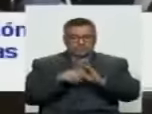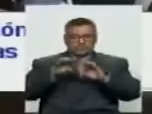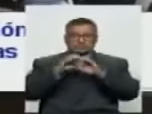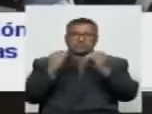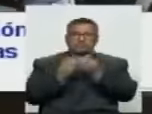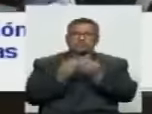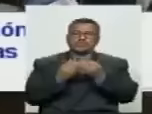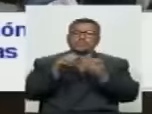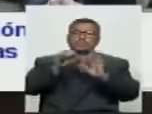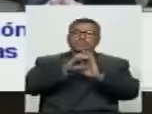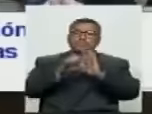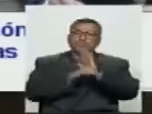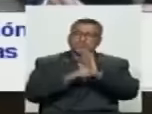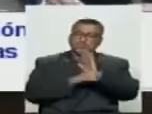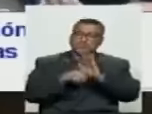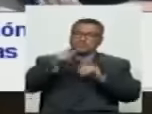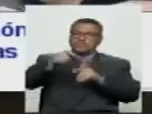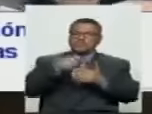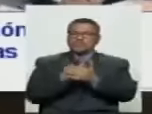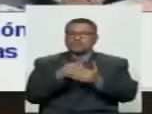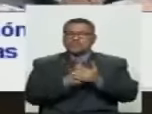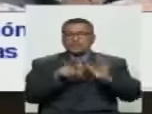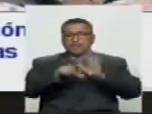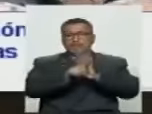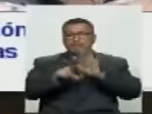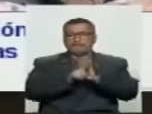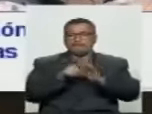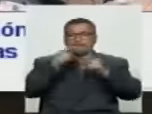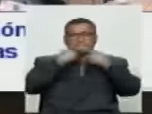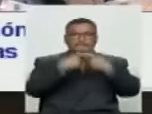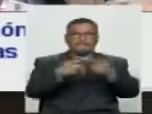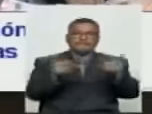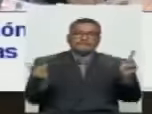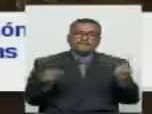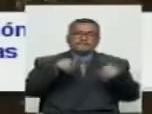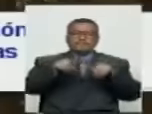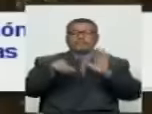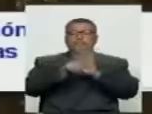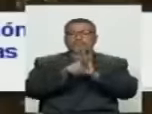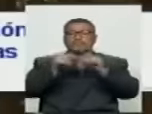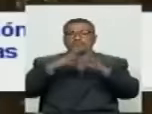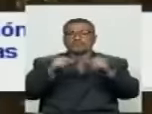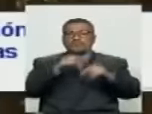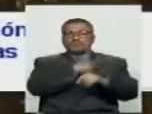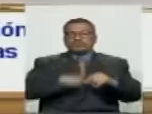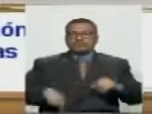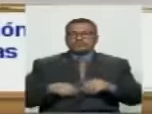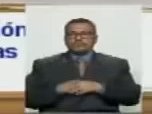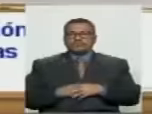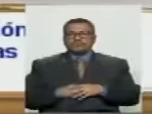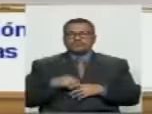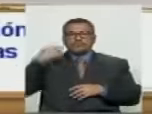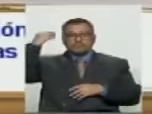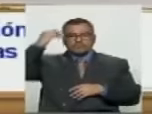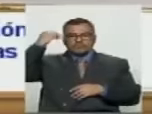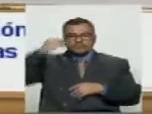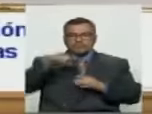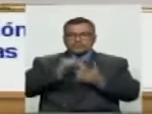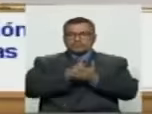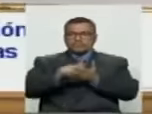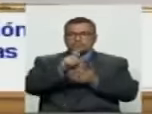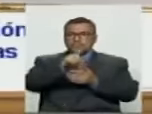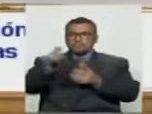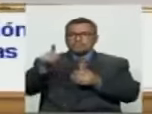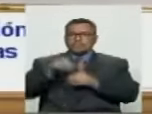Código Civil, la legislación en materia de registro público y esta ley. Es todo, ciudadano presidente. En consideración el artículo